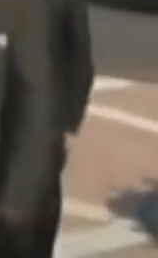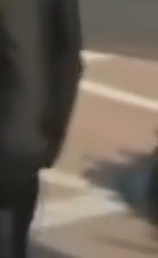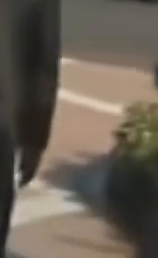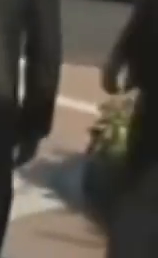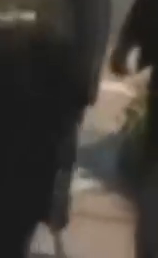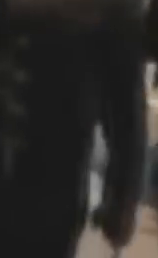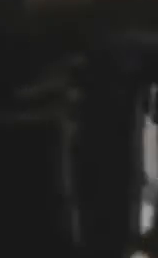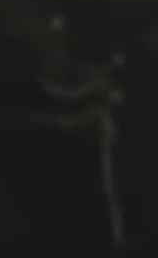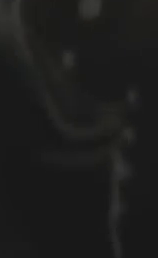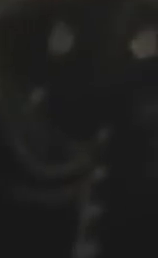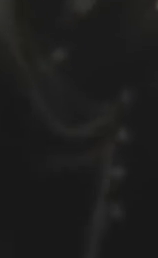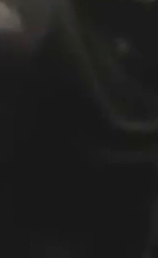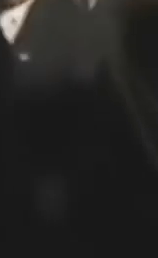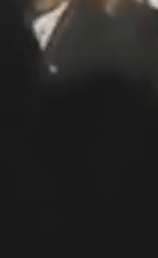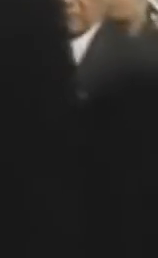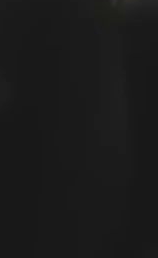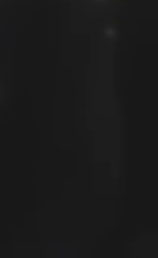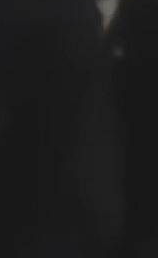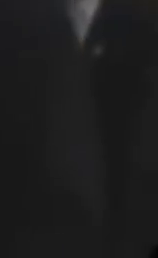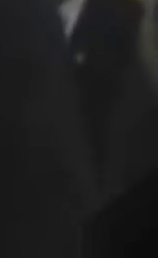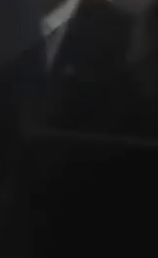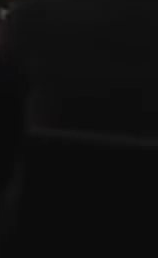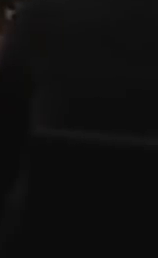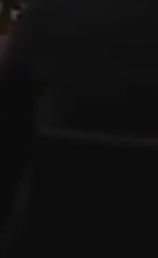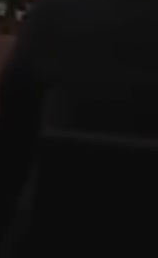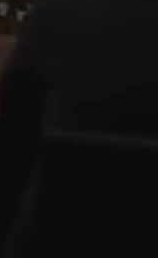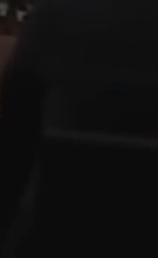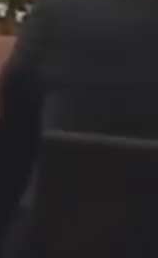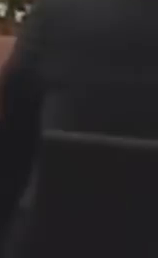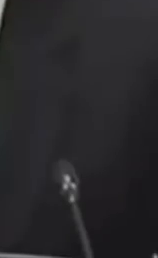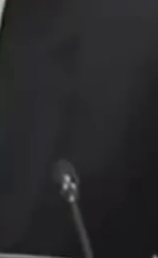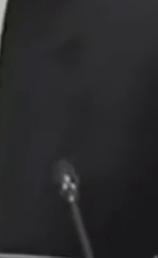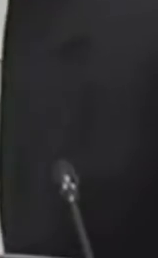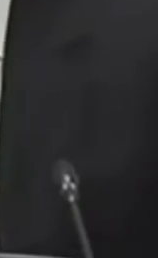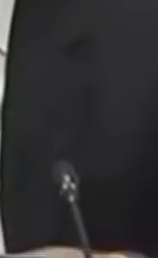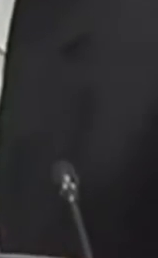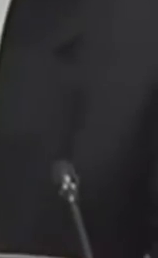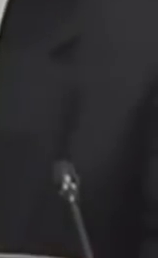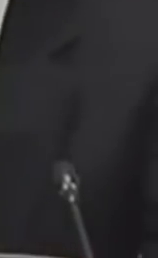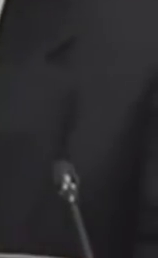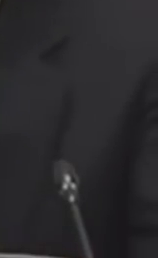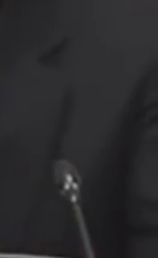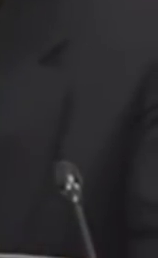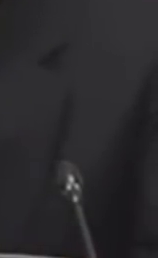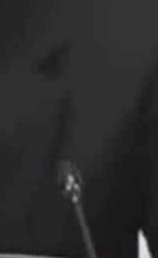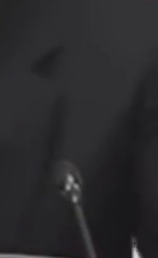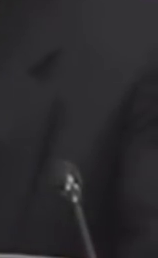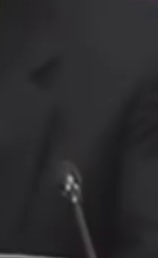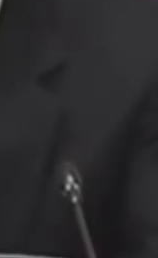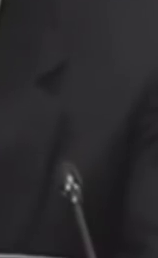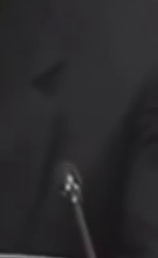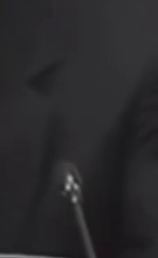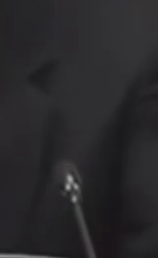en la ciudad de Ilo, donde se instalaría el proyecto. Los presidentes de Perú, Martín Vizcarra, y de